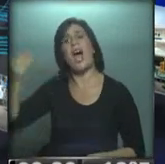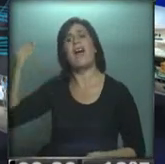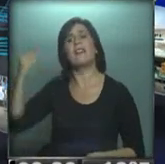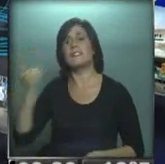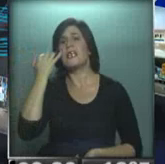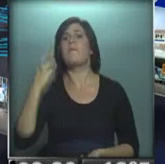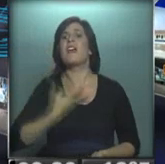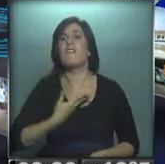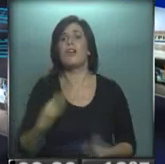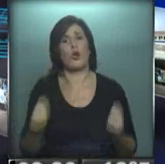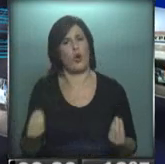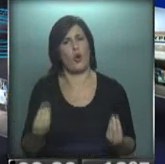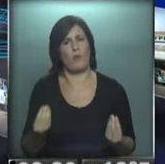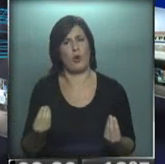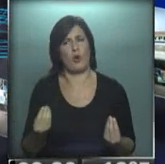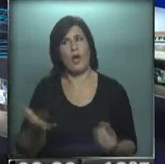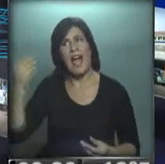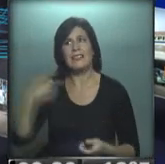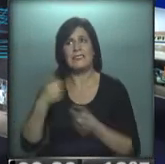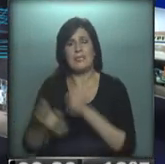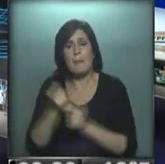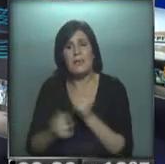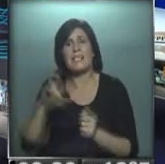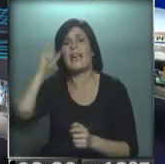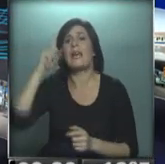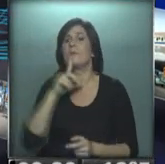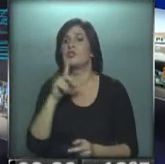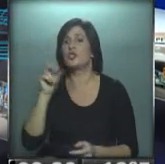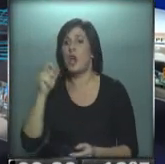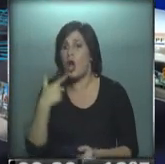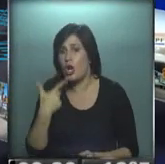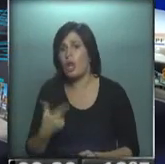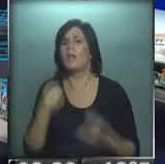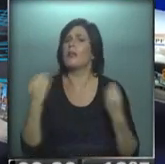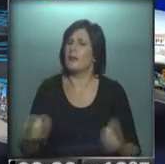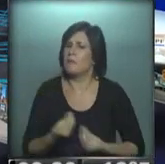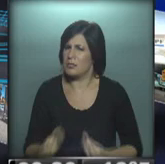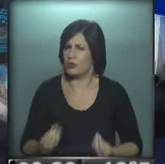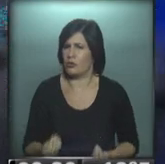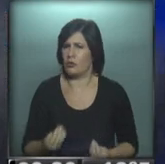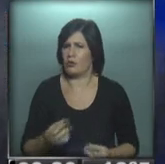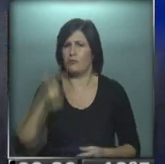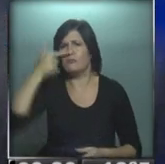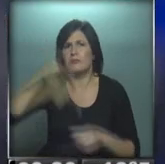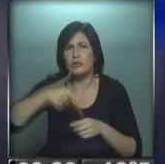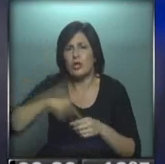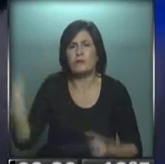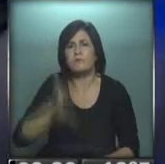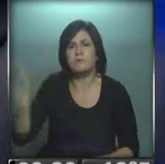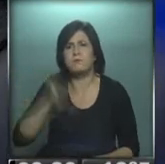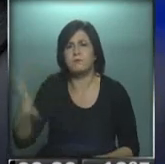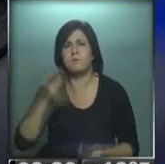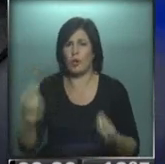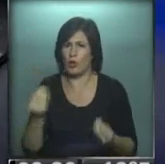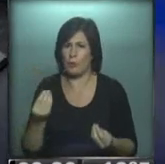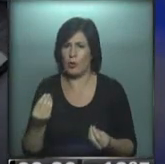estaba Repsol. Por ejemplo, rápidamente, Abel, ¿qué pasaba con la producción de petróleo? ¿Qué pasó en el año 2013?